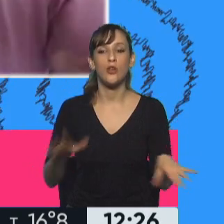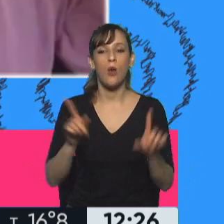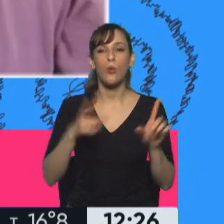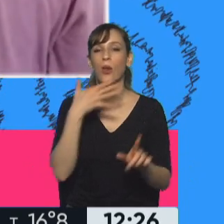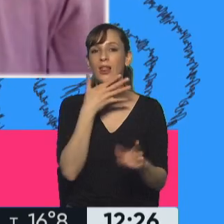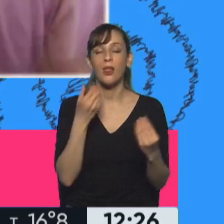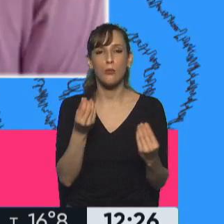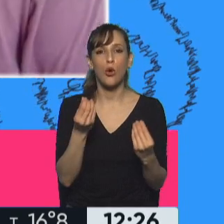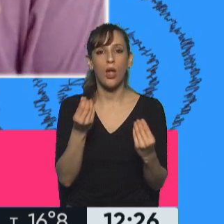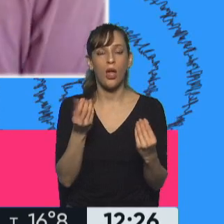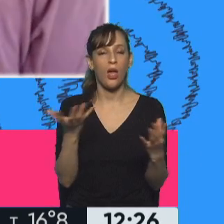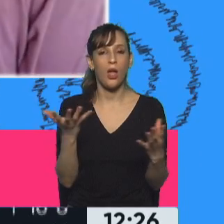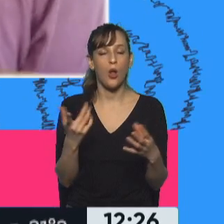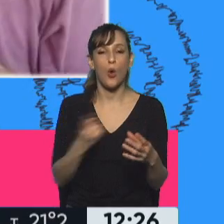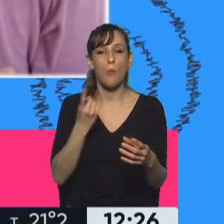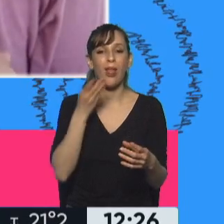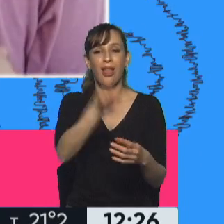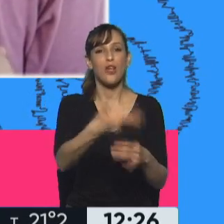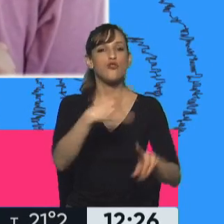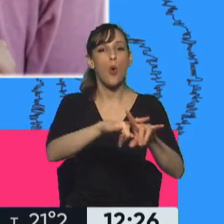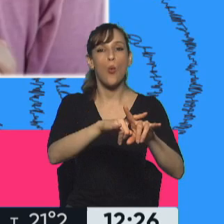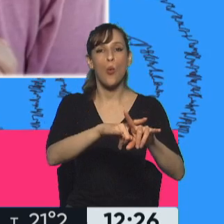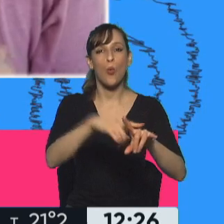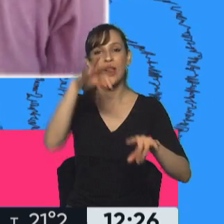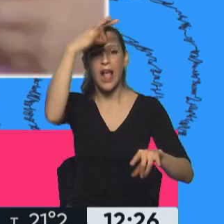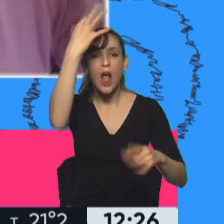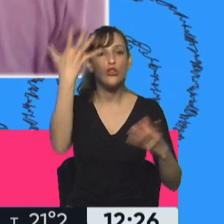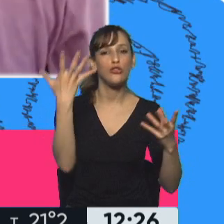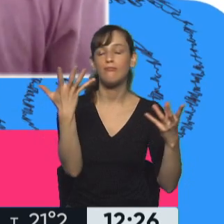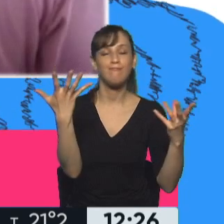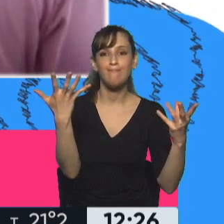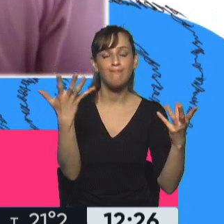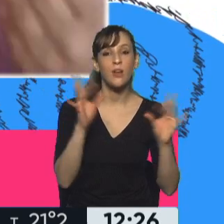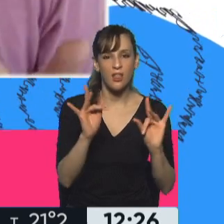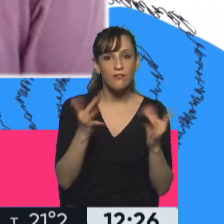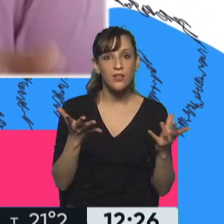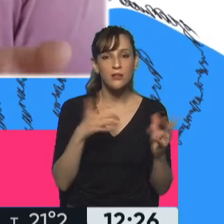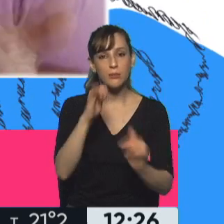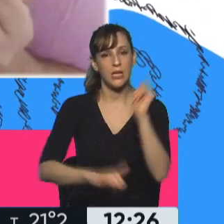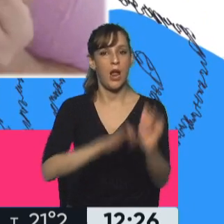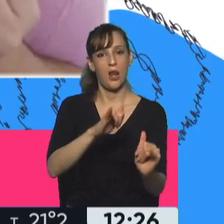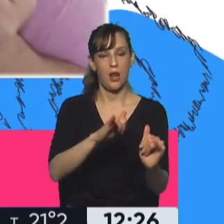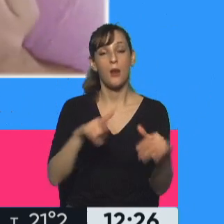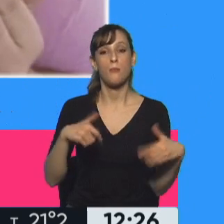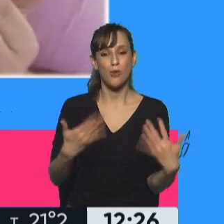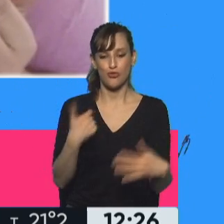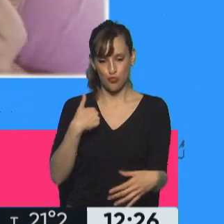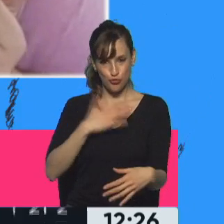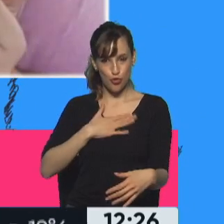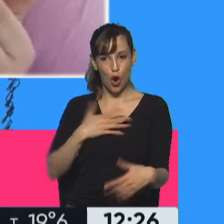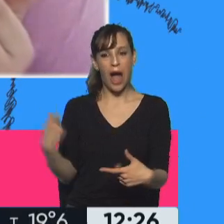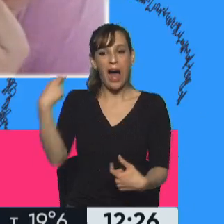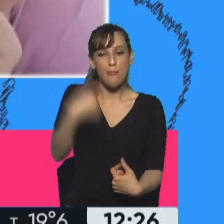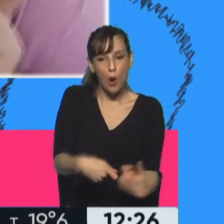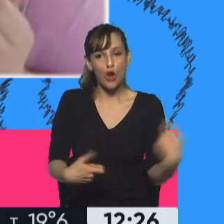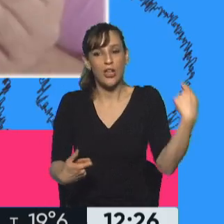por qué no podían ver. Era muy difícil de explicarlo. Por eso también desde mi lado traté de contribuir con todo lo poquito que